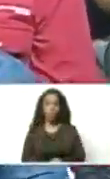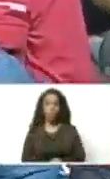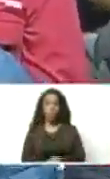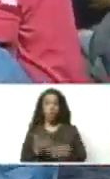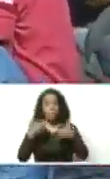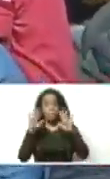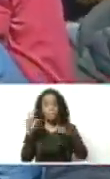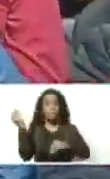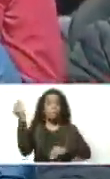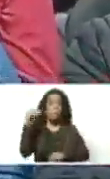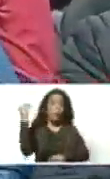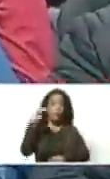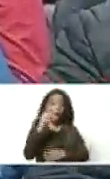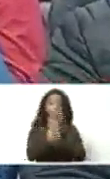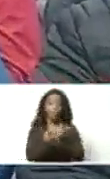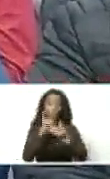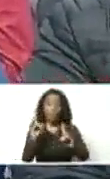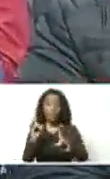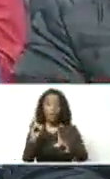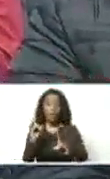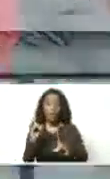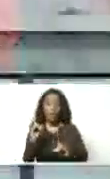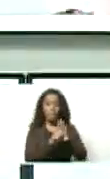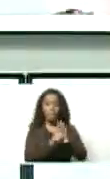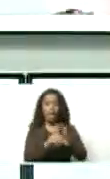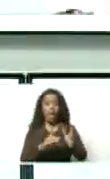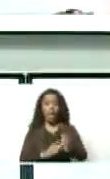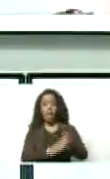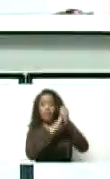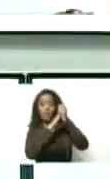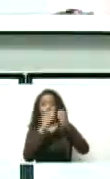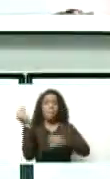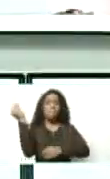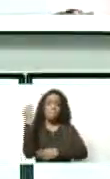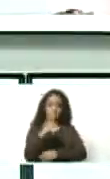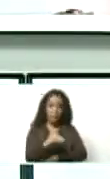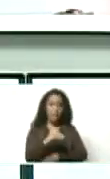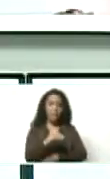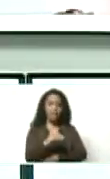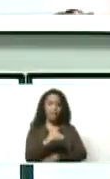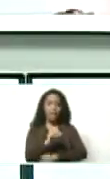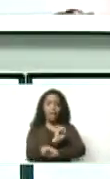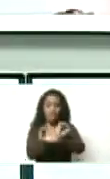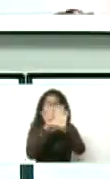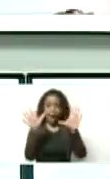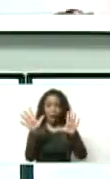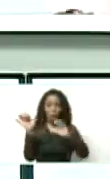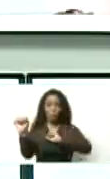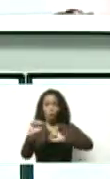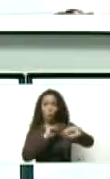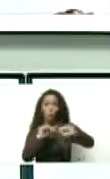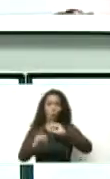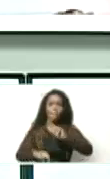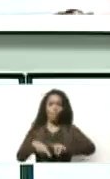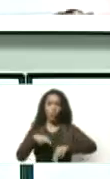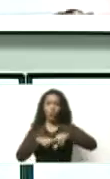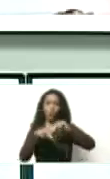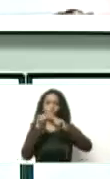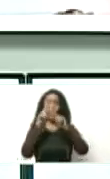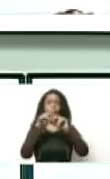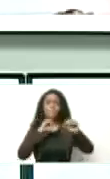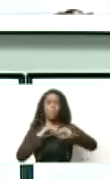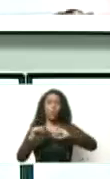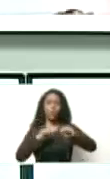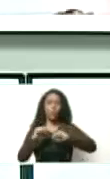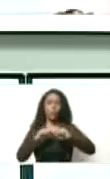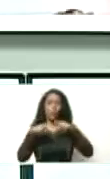Mientras más democracia, más legitimidad, más efectiva va a ser la acción constructiva del